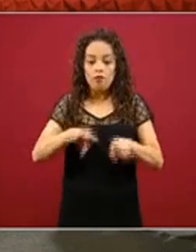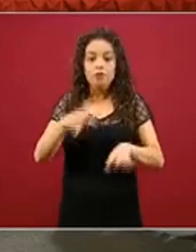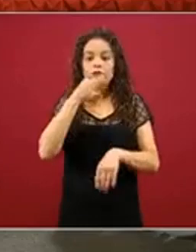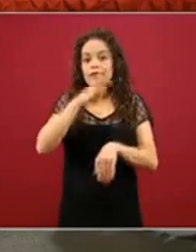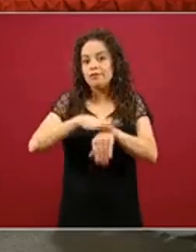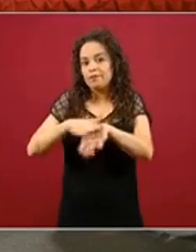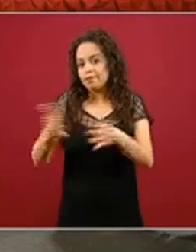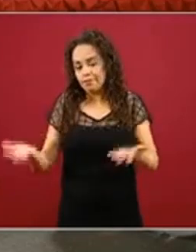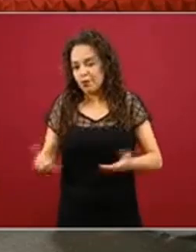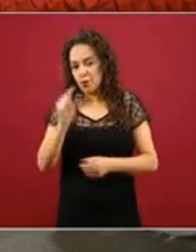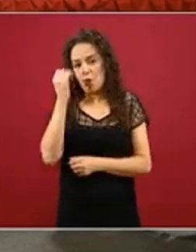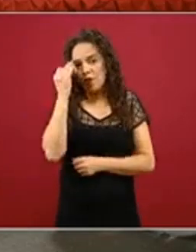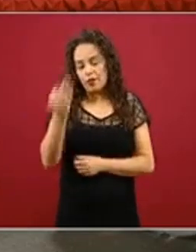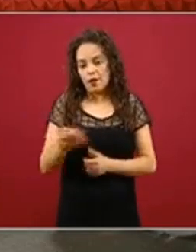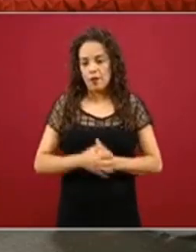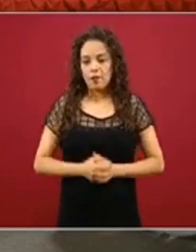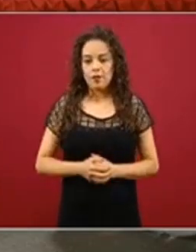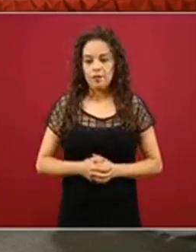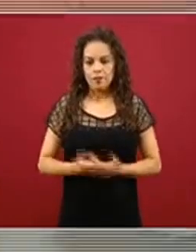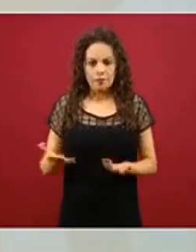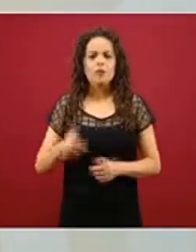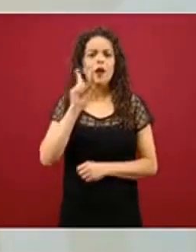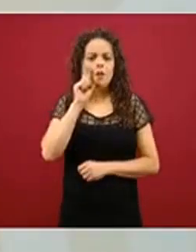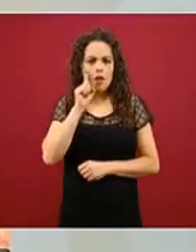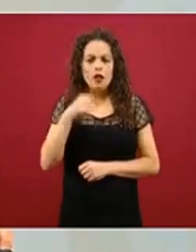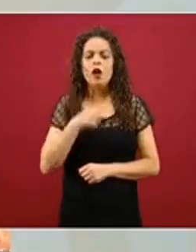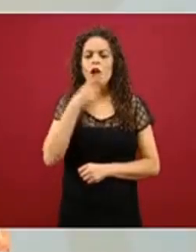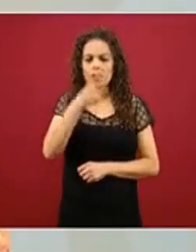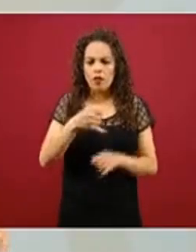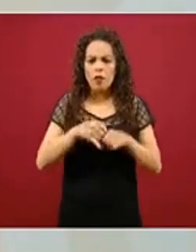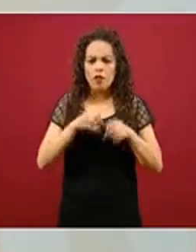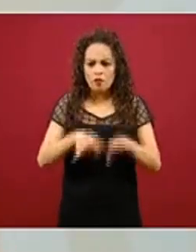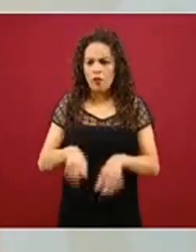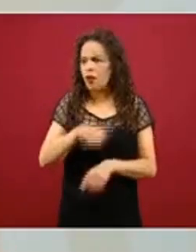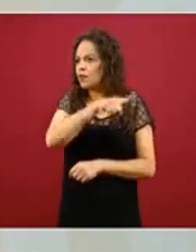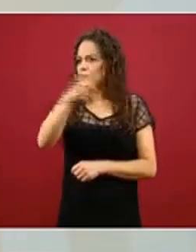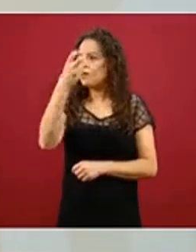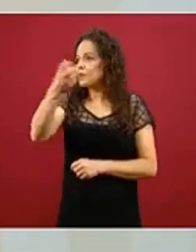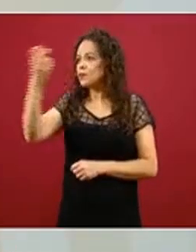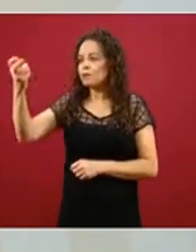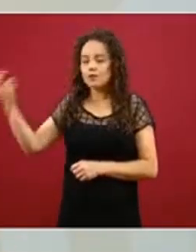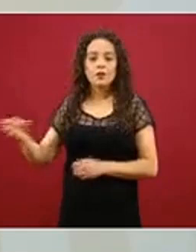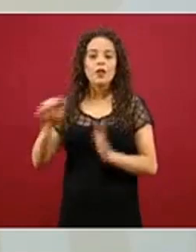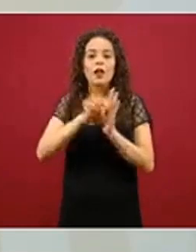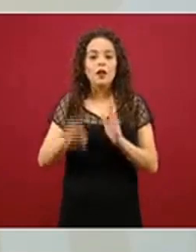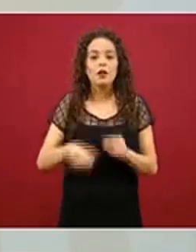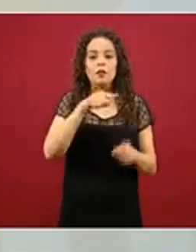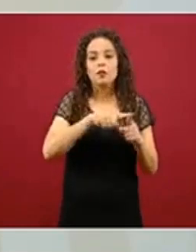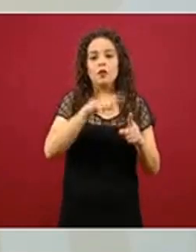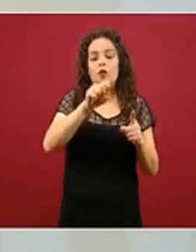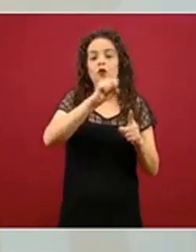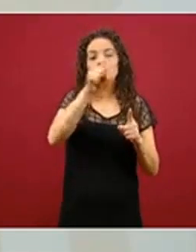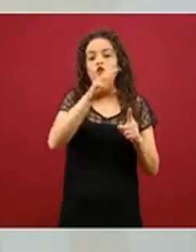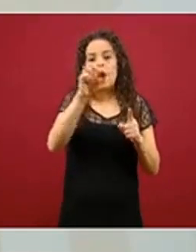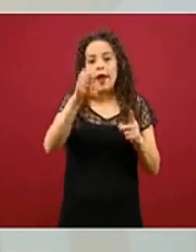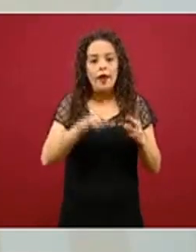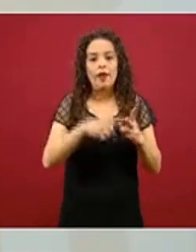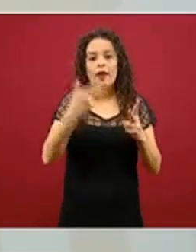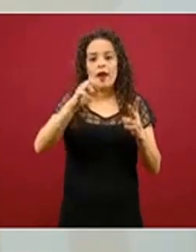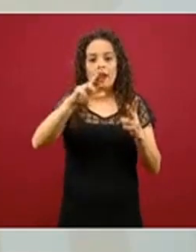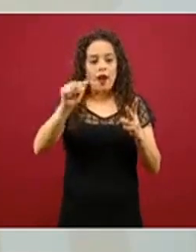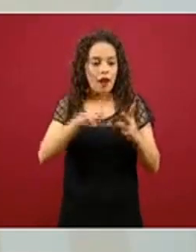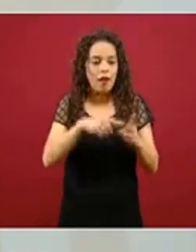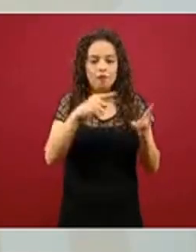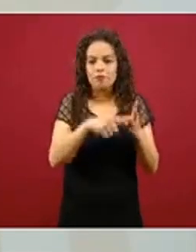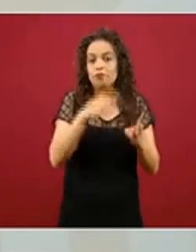Ya. Mañana vamos a ir actualizando, por supuesto, ellos mismos, ellas mismas, ya lo hizo Zoe, lo hizo Herrera. Gracias.